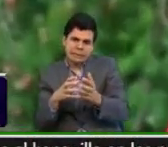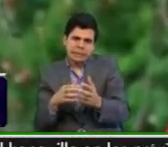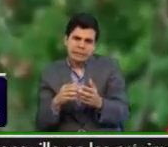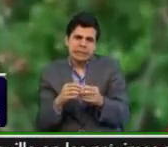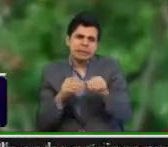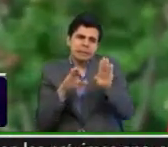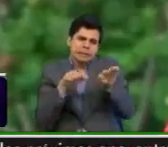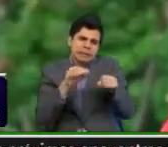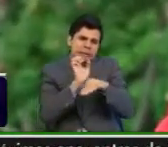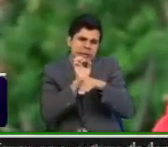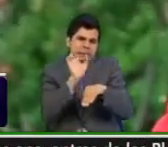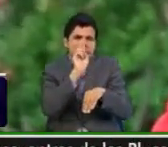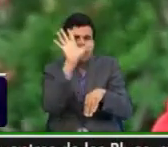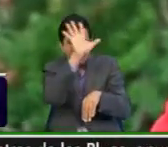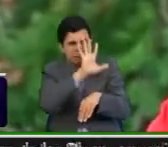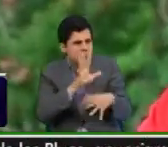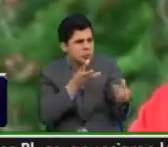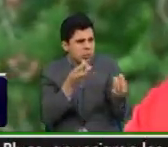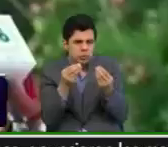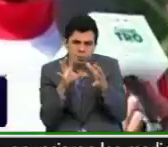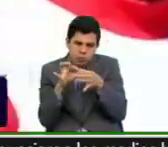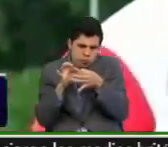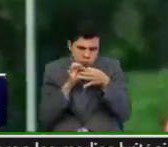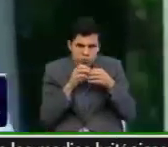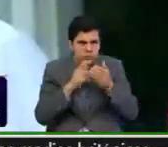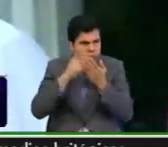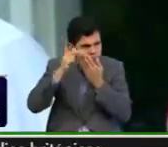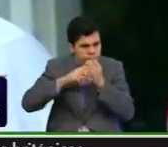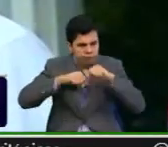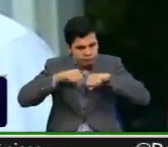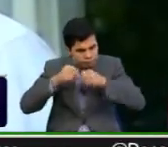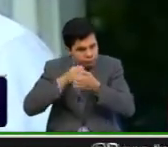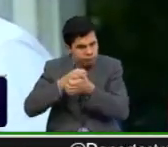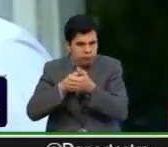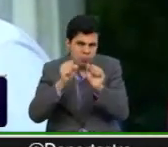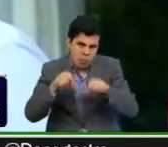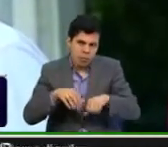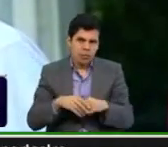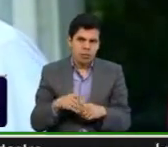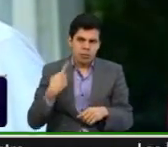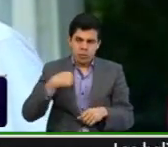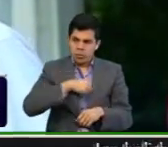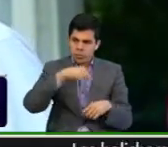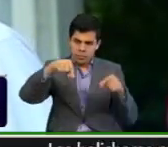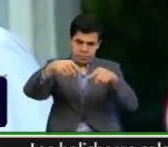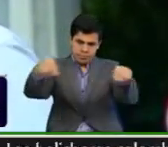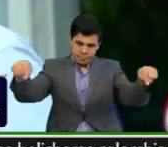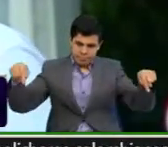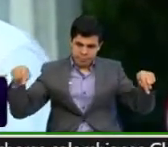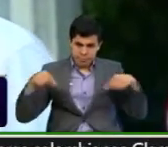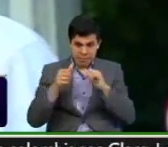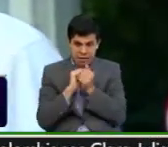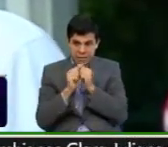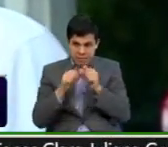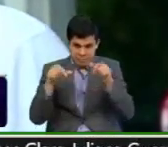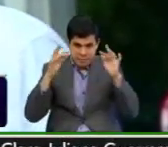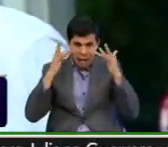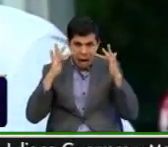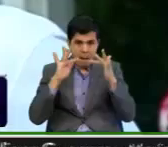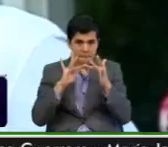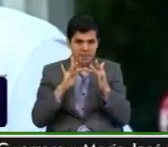ver entre todos nos podemos liderar este proyecto. Nosotros no contamos con una cancha adecuada para este deporte, nos ha tocado